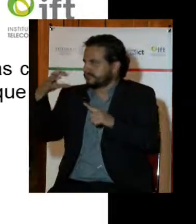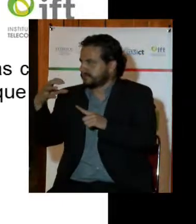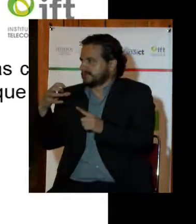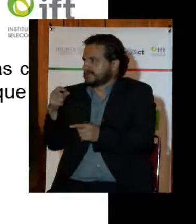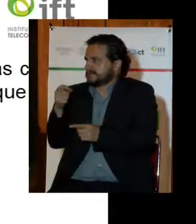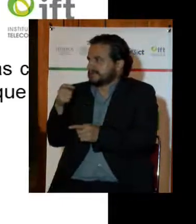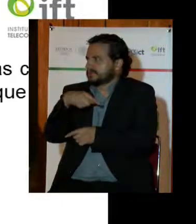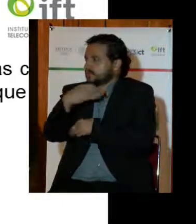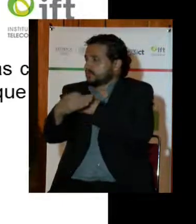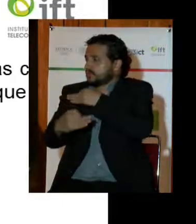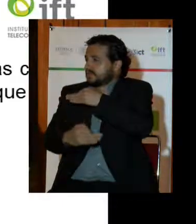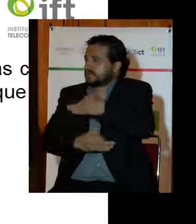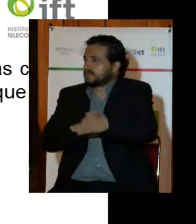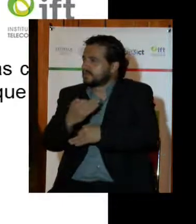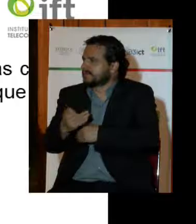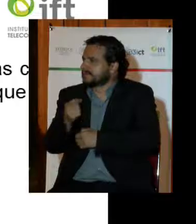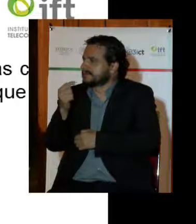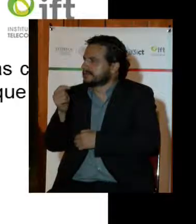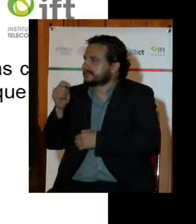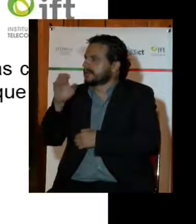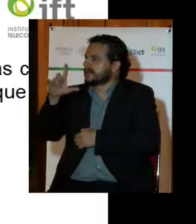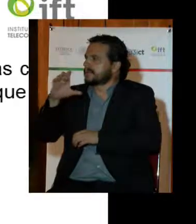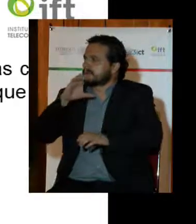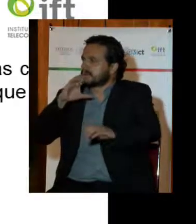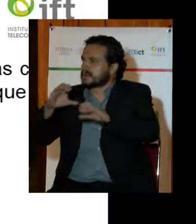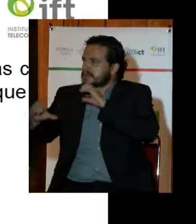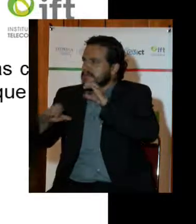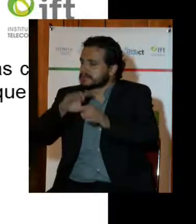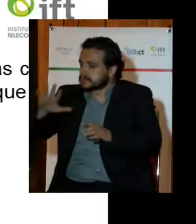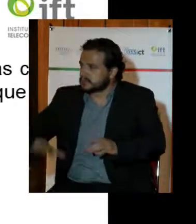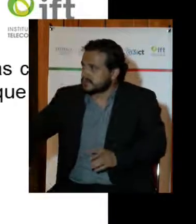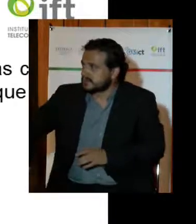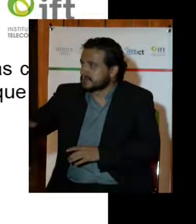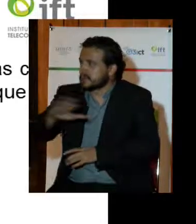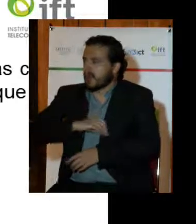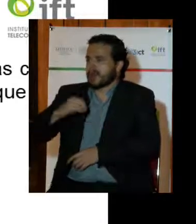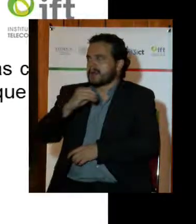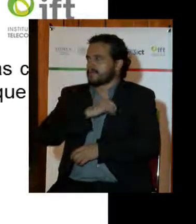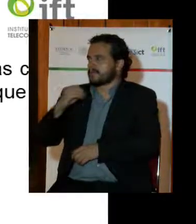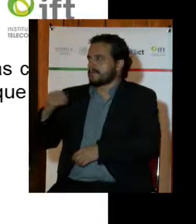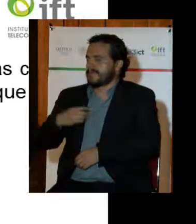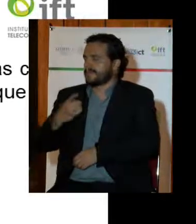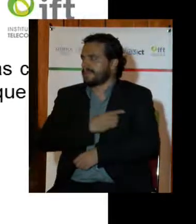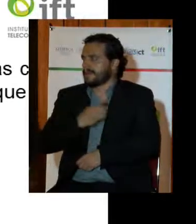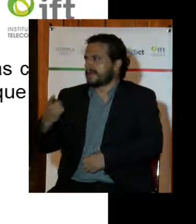telecomunicaciones, también obligados a tener funciones de accesibilidad.